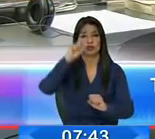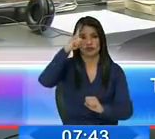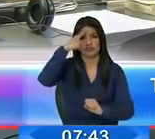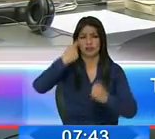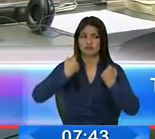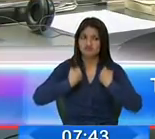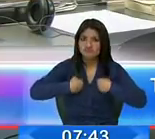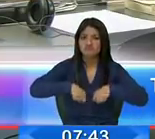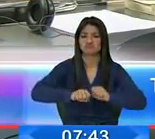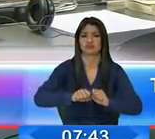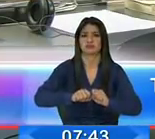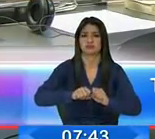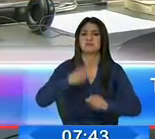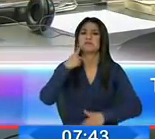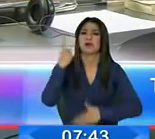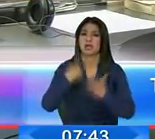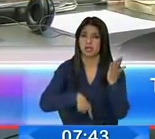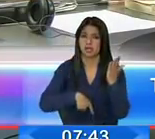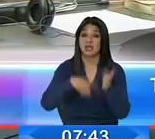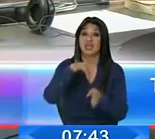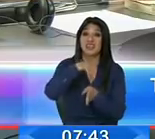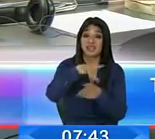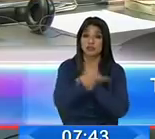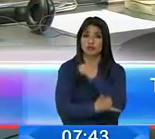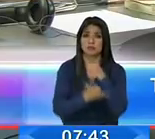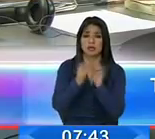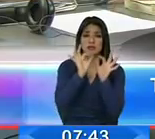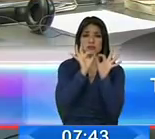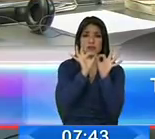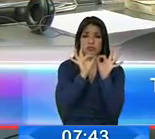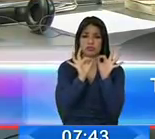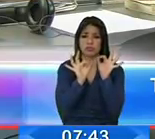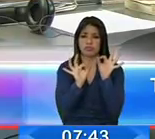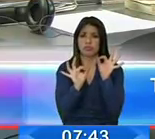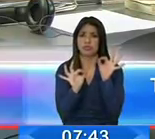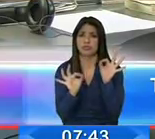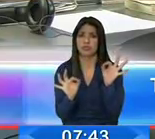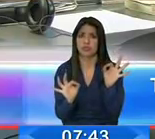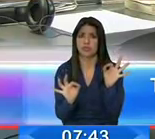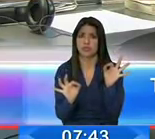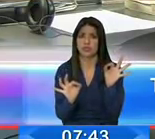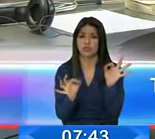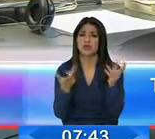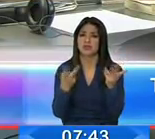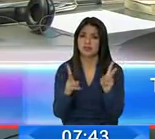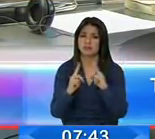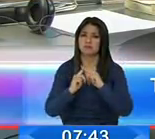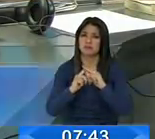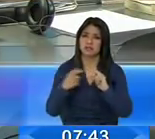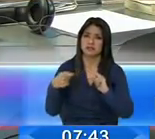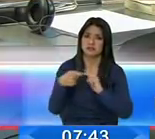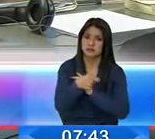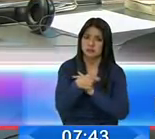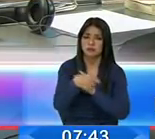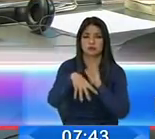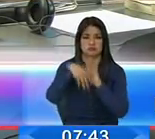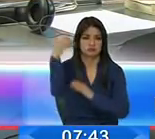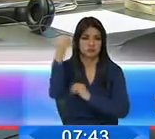gobierno para reducir el riesgo país y por lo tanto el costo del financiamiento